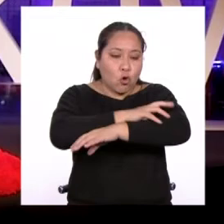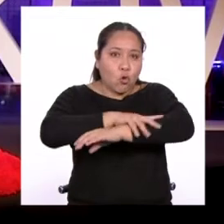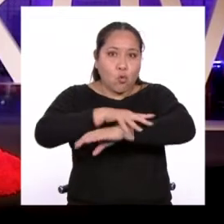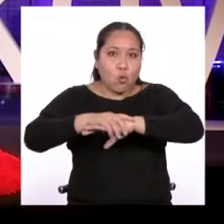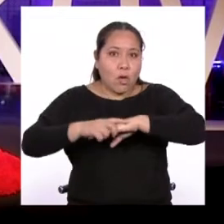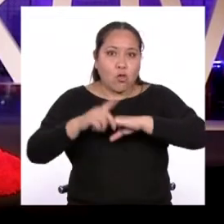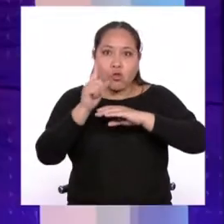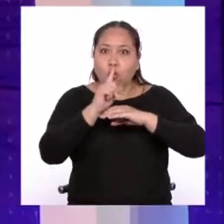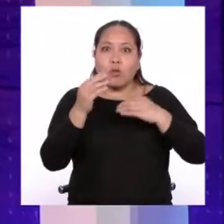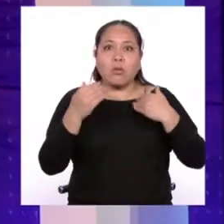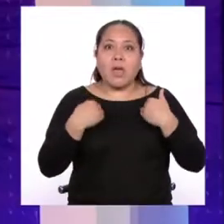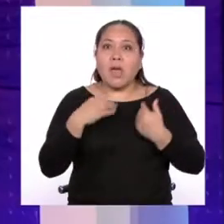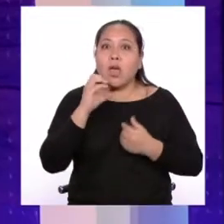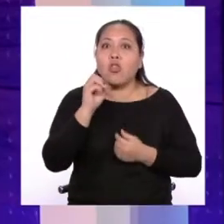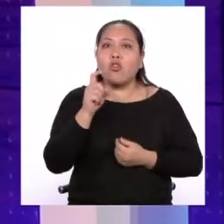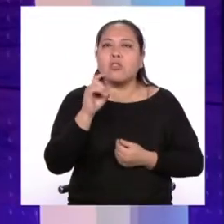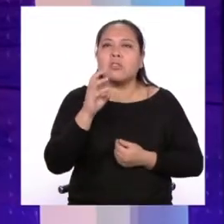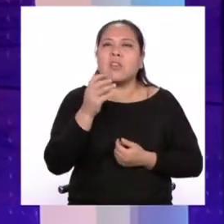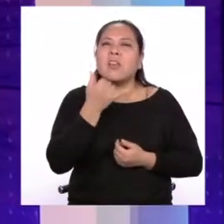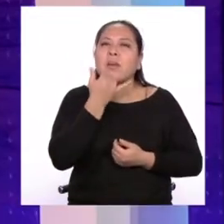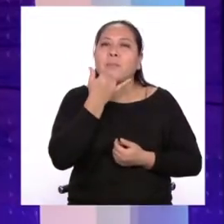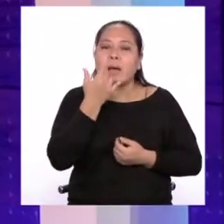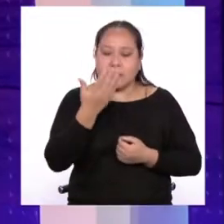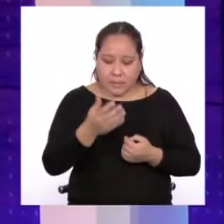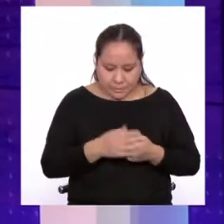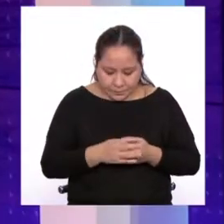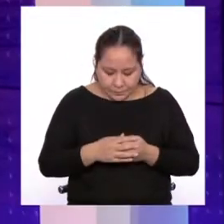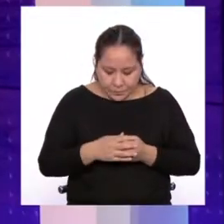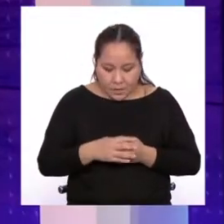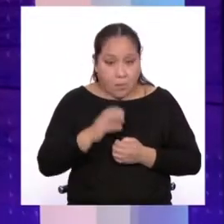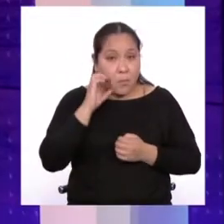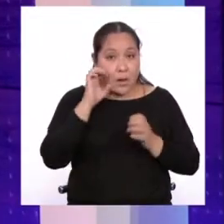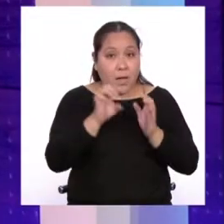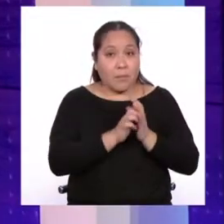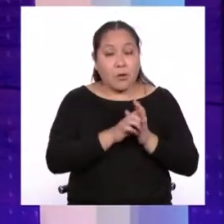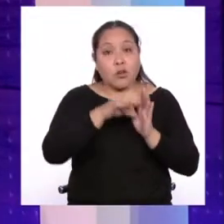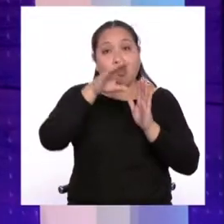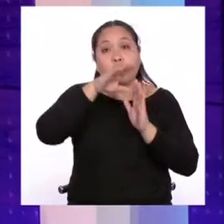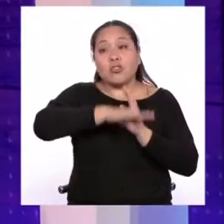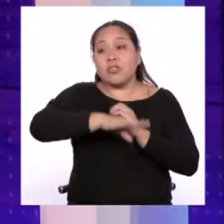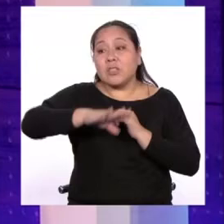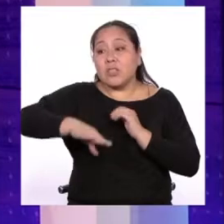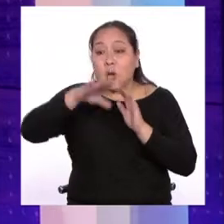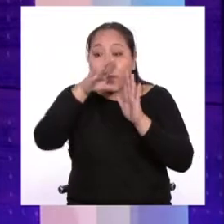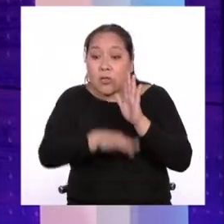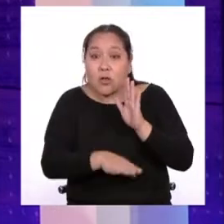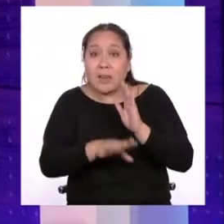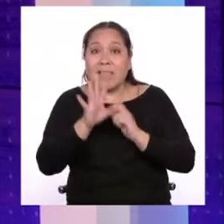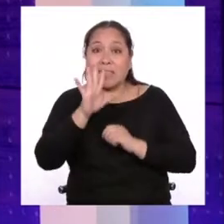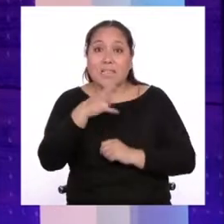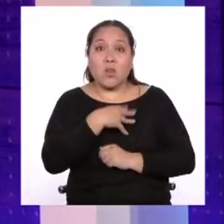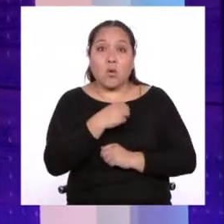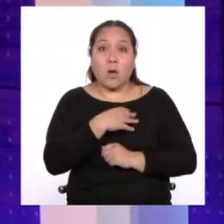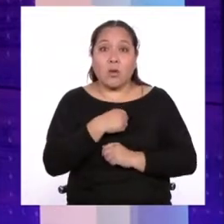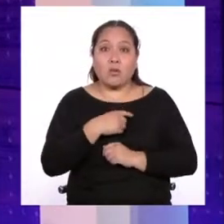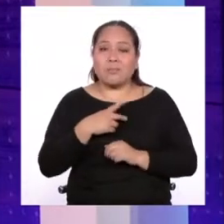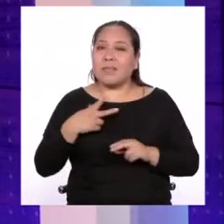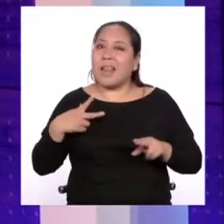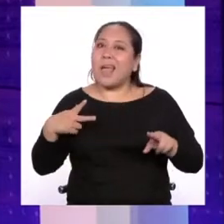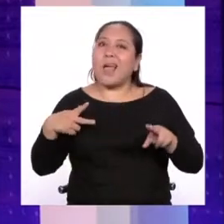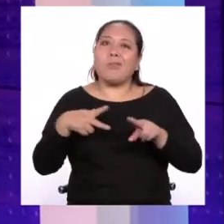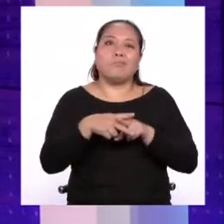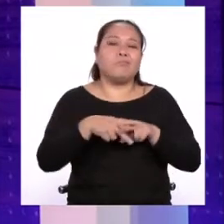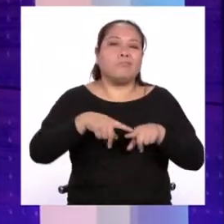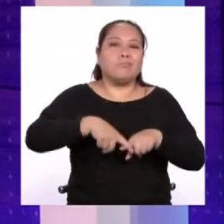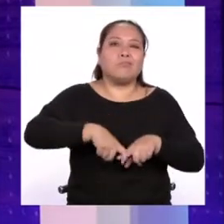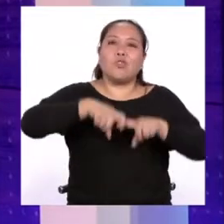oxígeno suficiente? Por ejemplo, en los niños menores de 5 años se interrumpe el